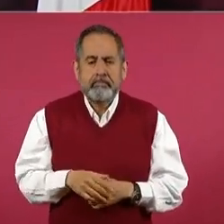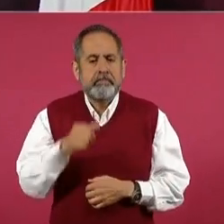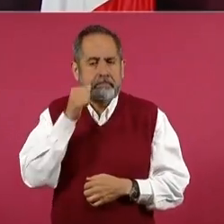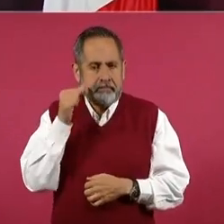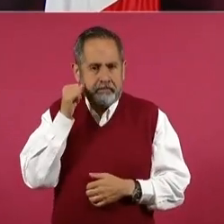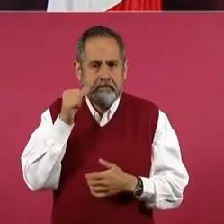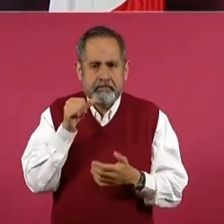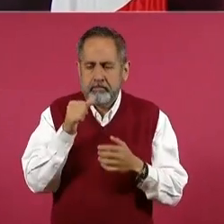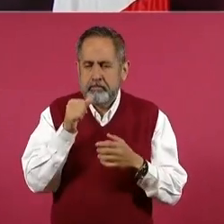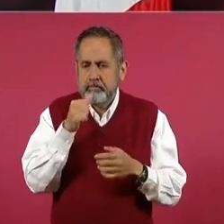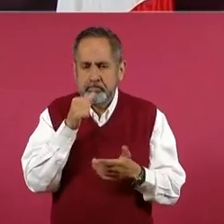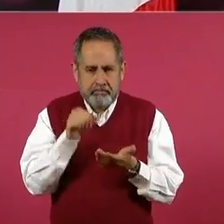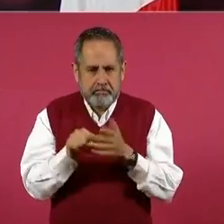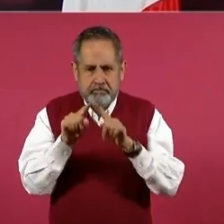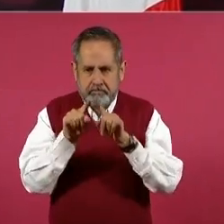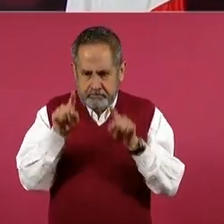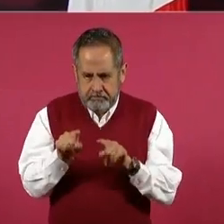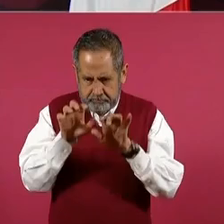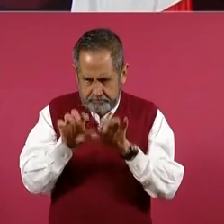la nota diplomática,